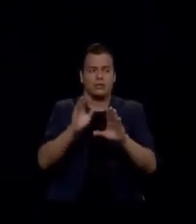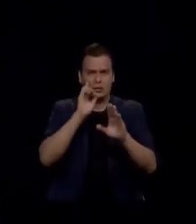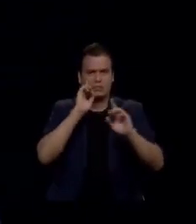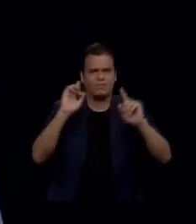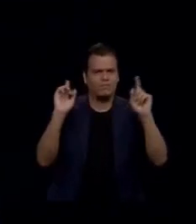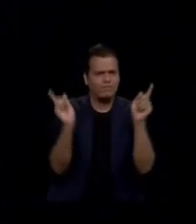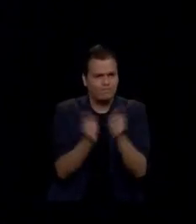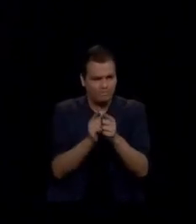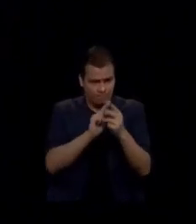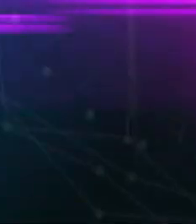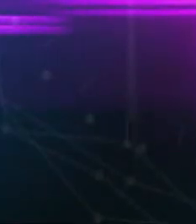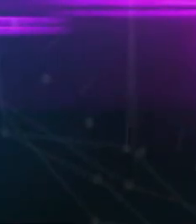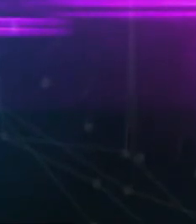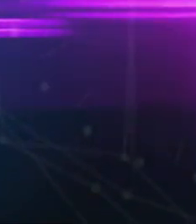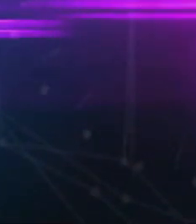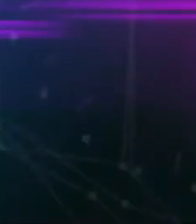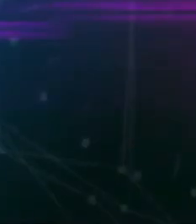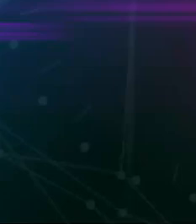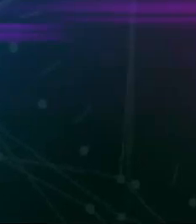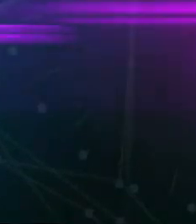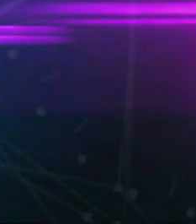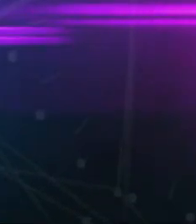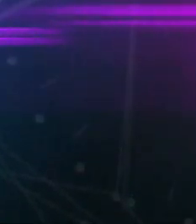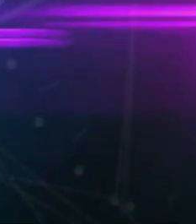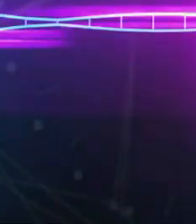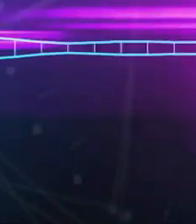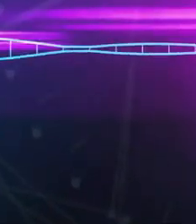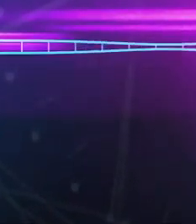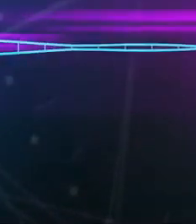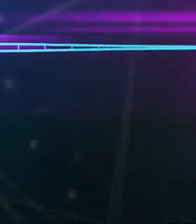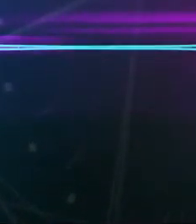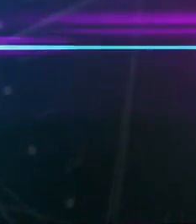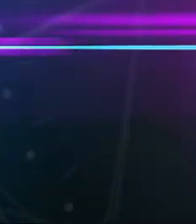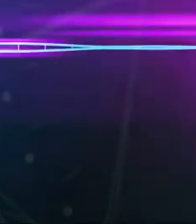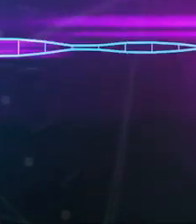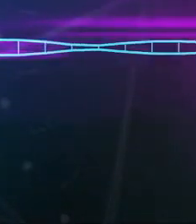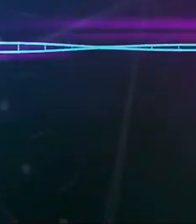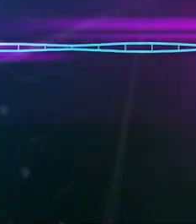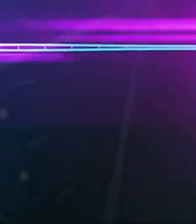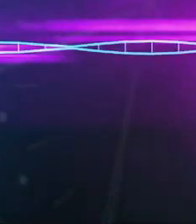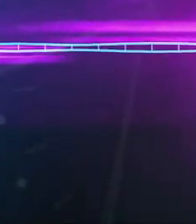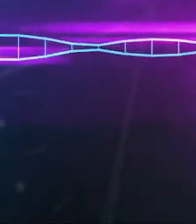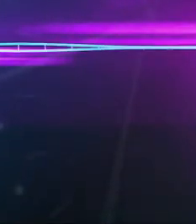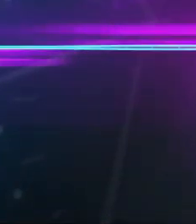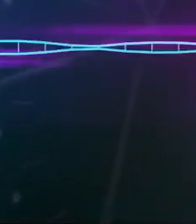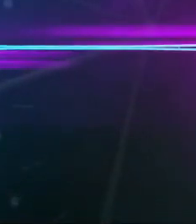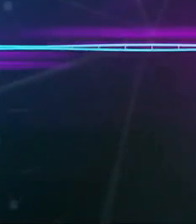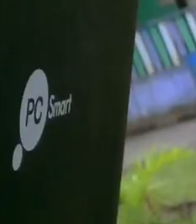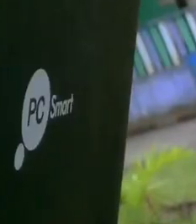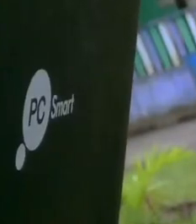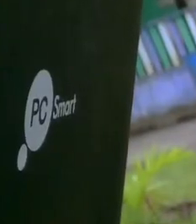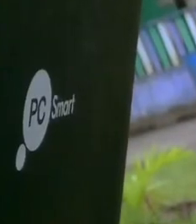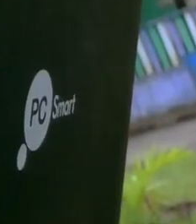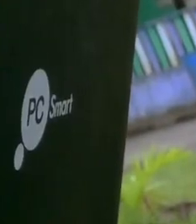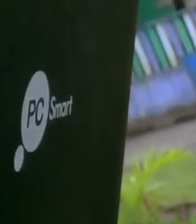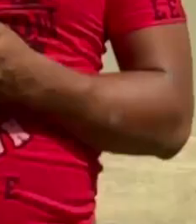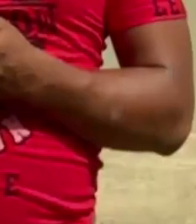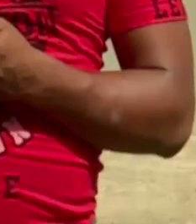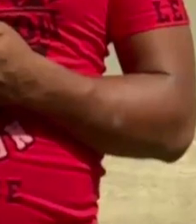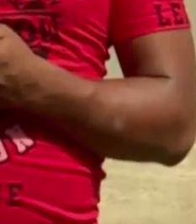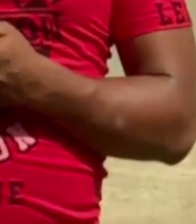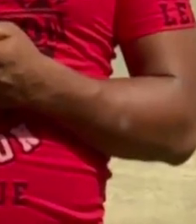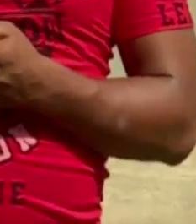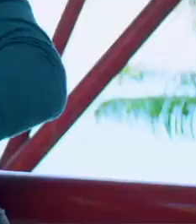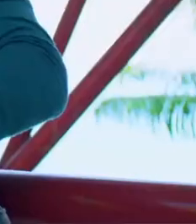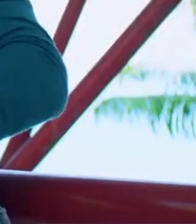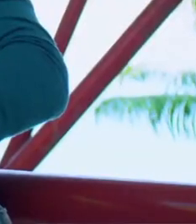la primera la subasta de espectro de 700 mil 900 y 2500 podríamos decir en resumen que es el proyecto